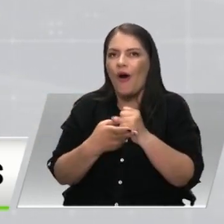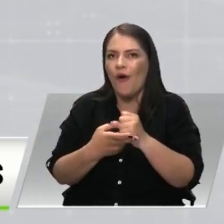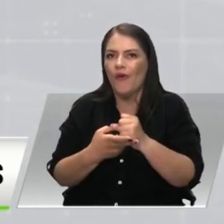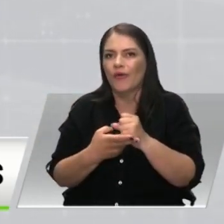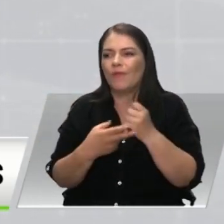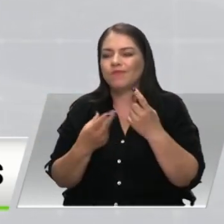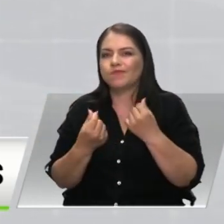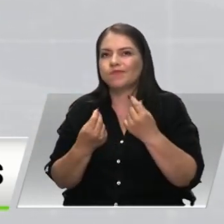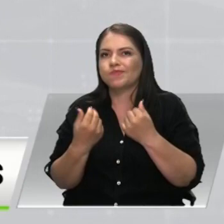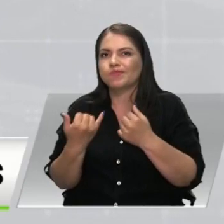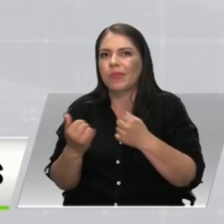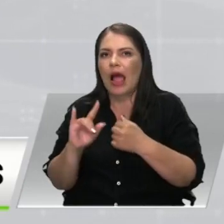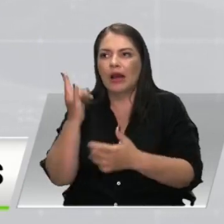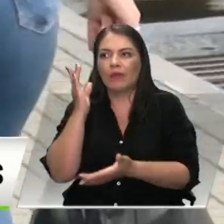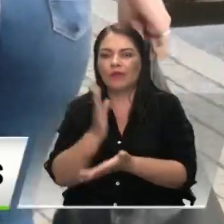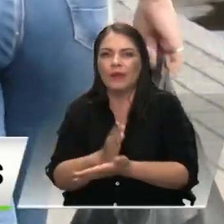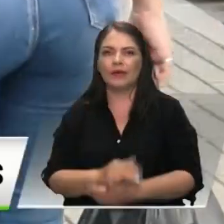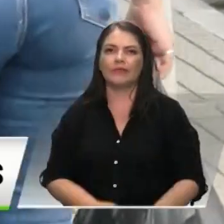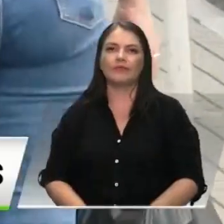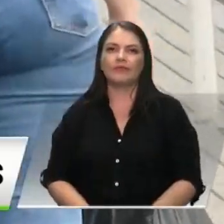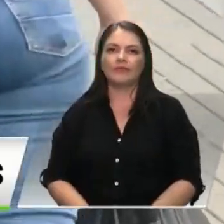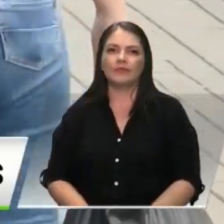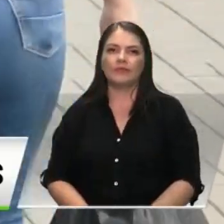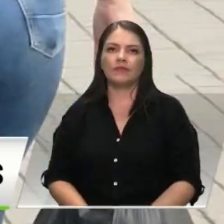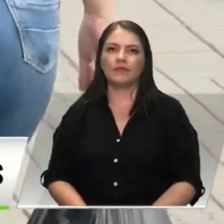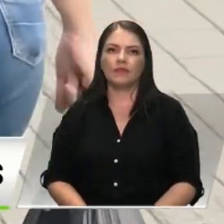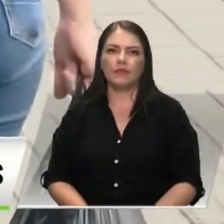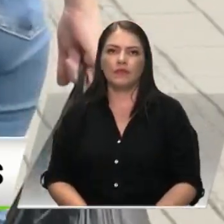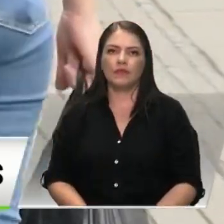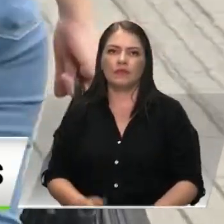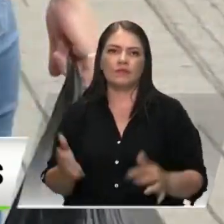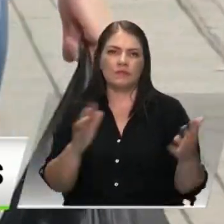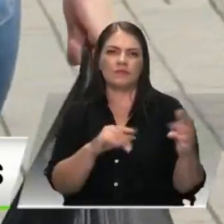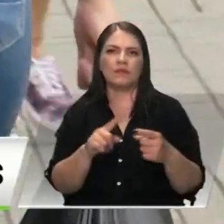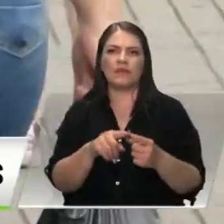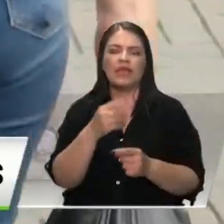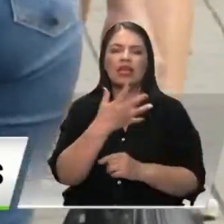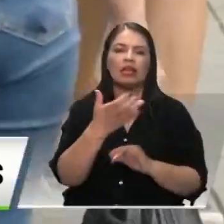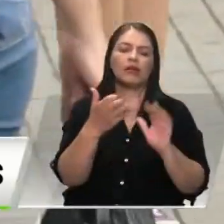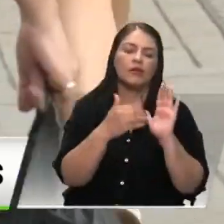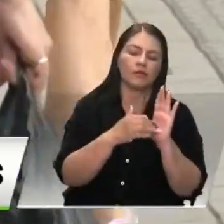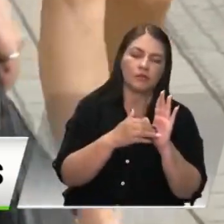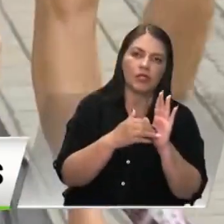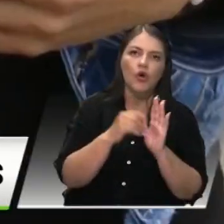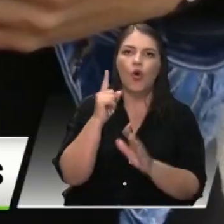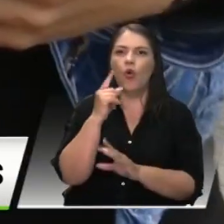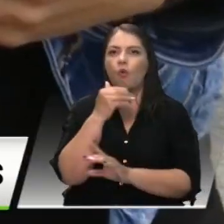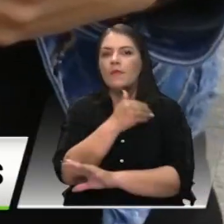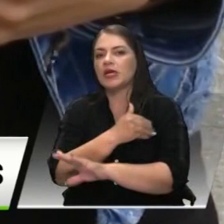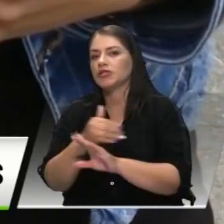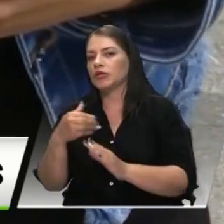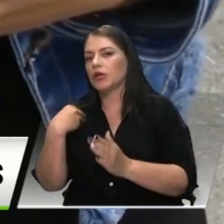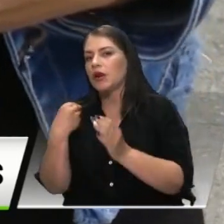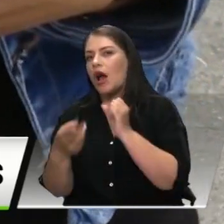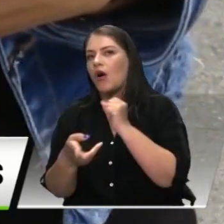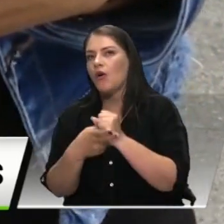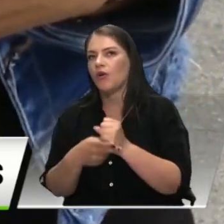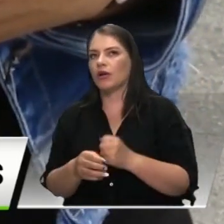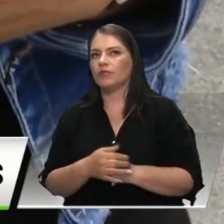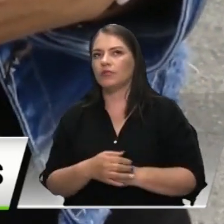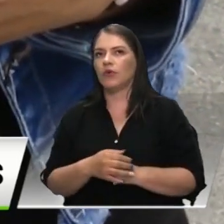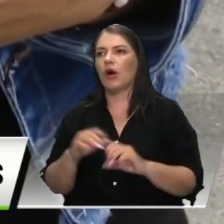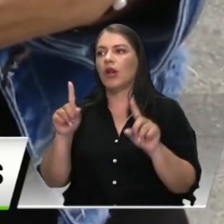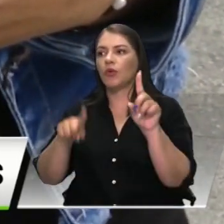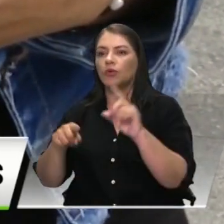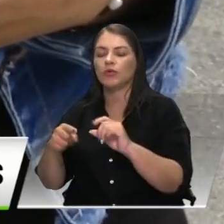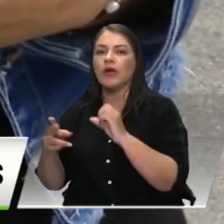colchón de ahorro por lo que pudiera pasar. Los encuestados ahorran en promedio entre 500 mil y 1 millón de pesos, alcanzando hasta los 3